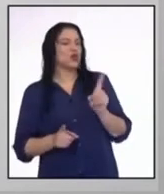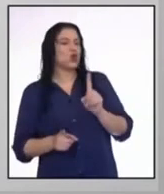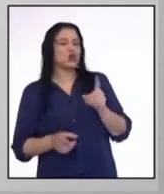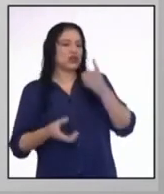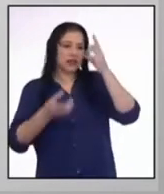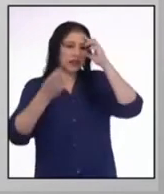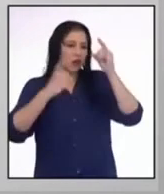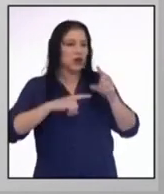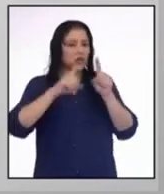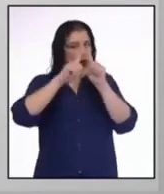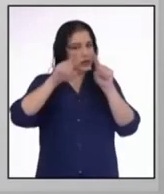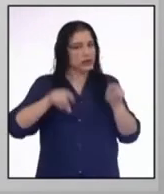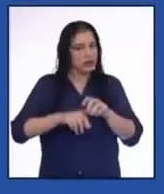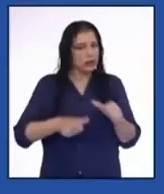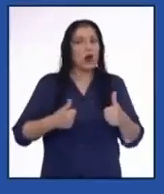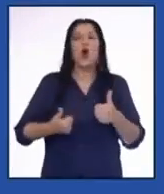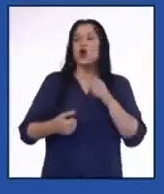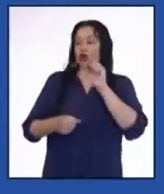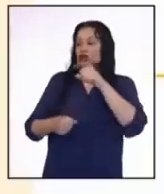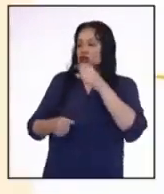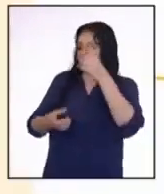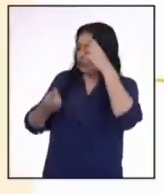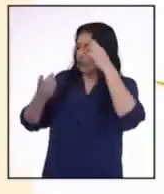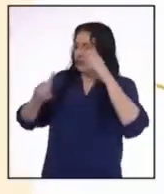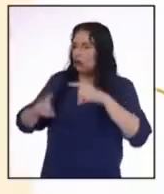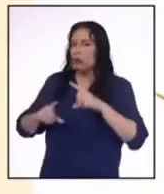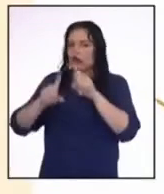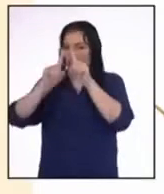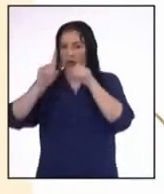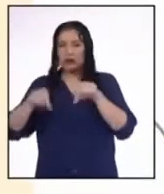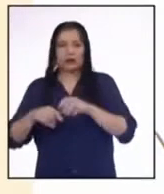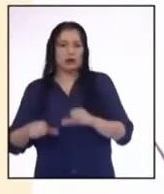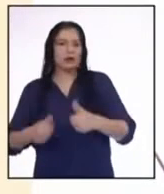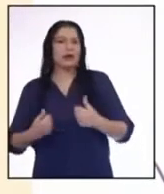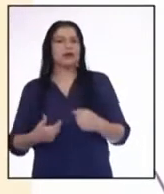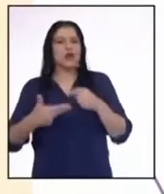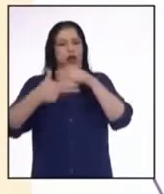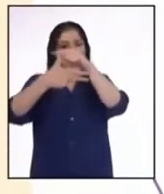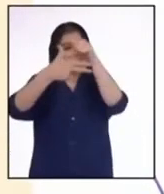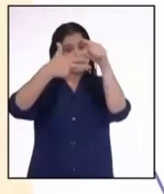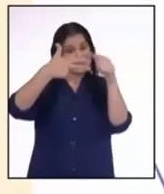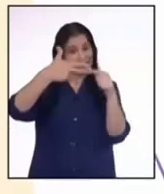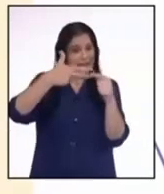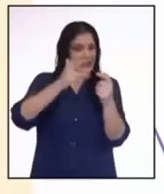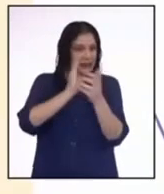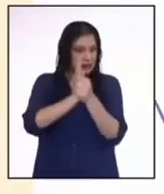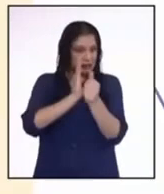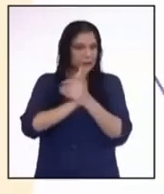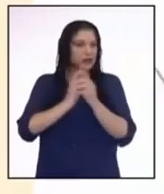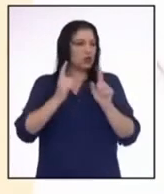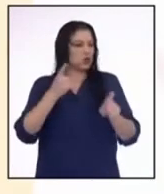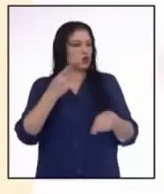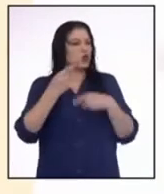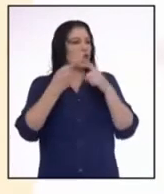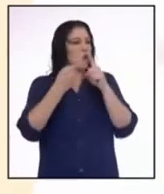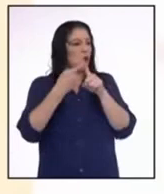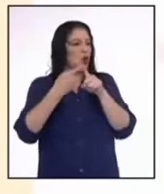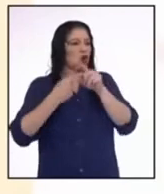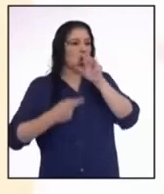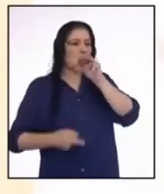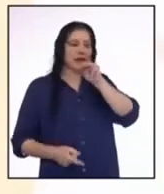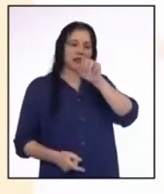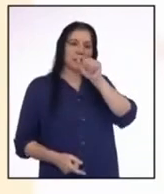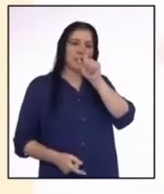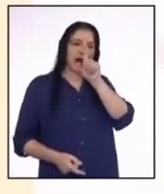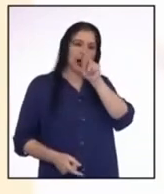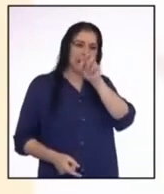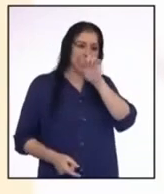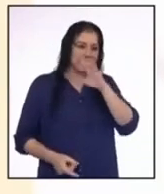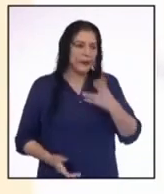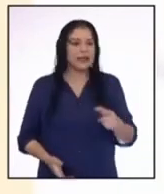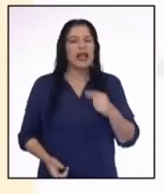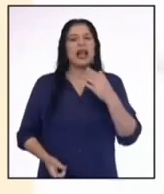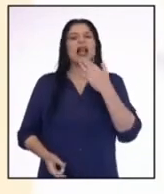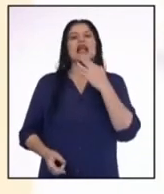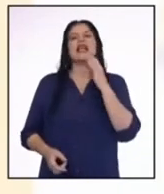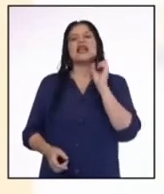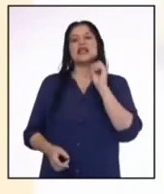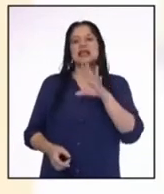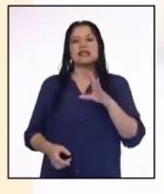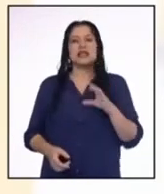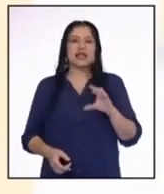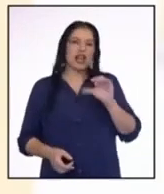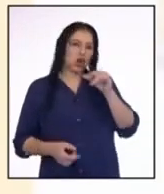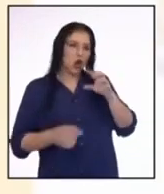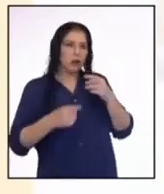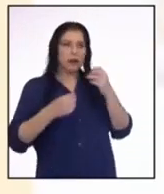favor del triángulo de la vida. Son 3 especialistas. Uno de ellos es Marla Petal, quien alega que Cobb,